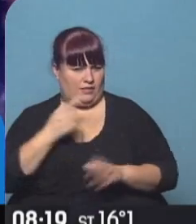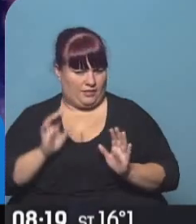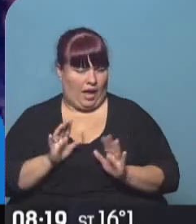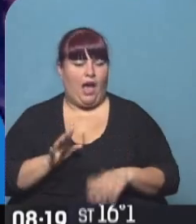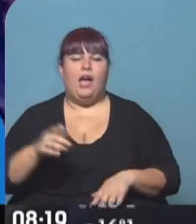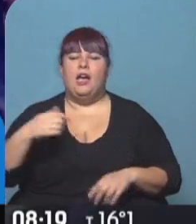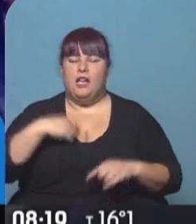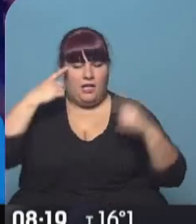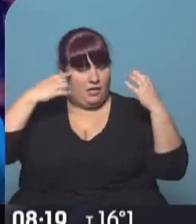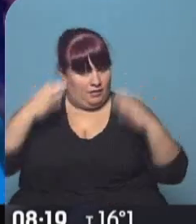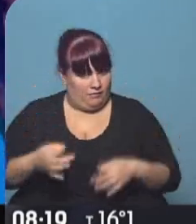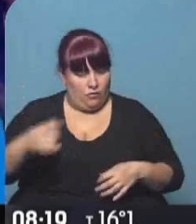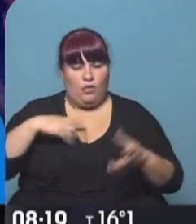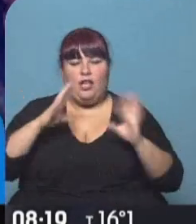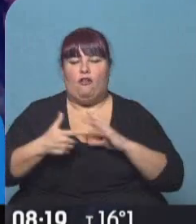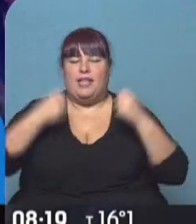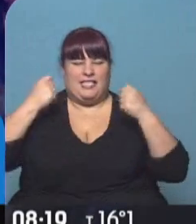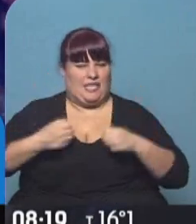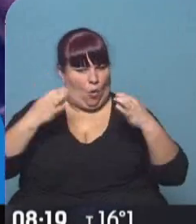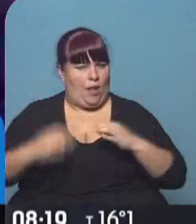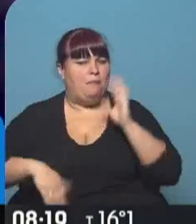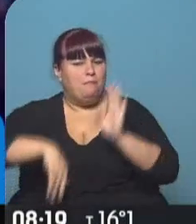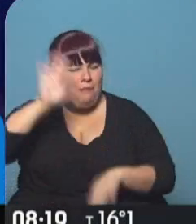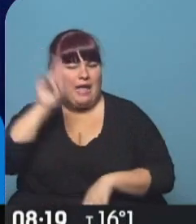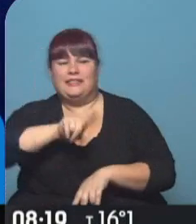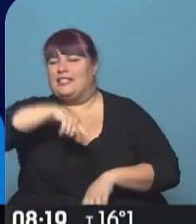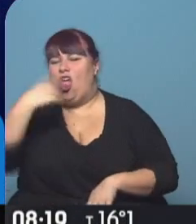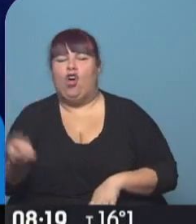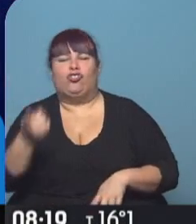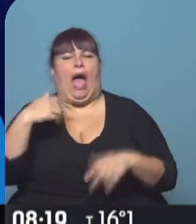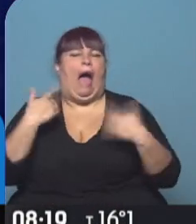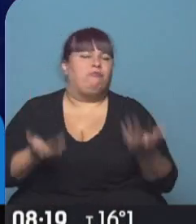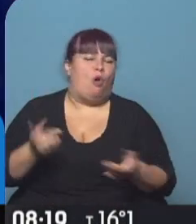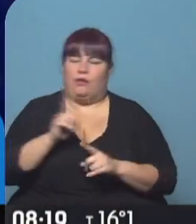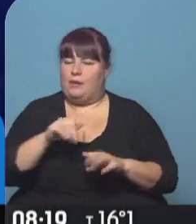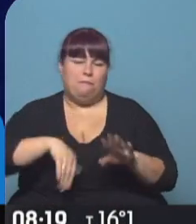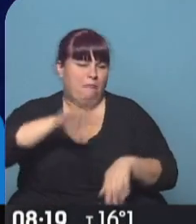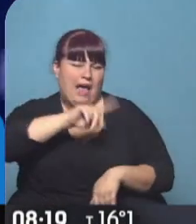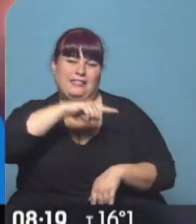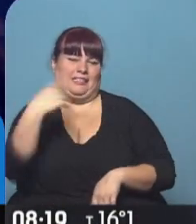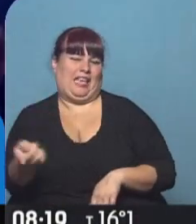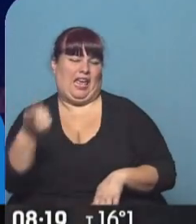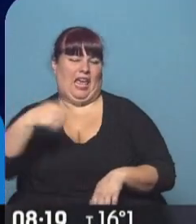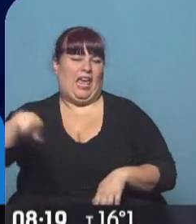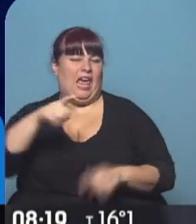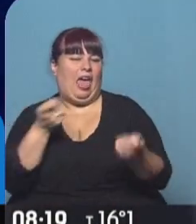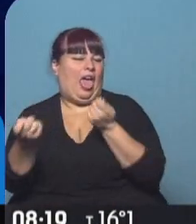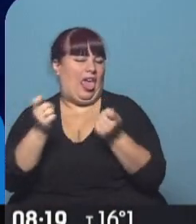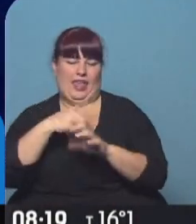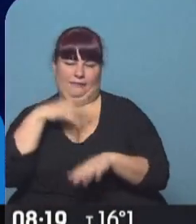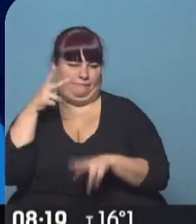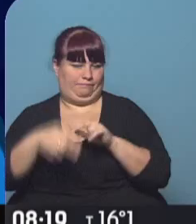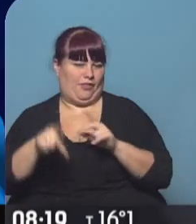en nuestra coherencia, en nuestras convicciones, por encima de cualquier oportunismo y por encima de cualquier